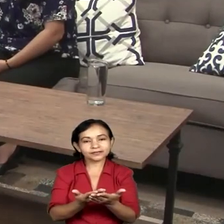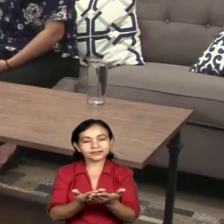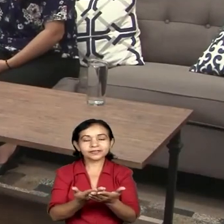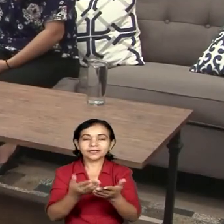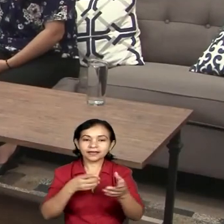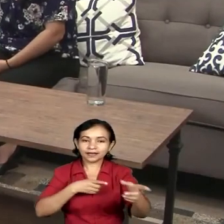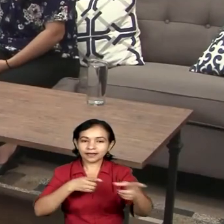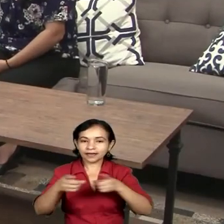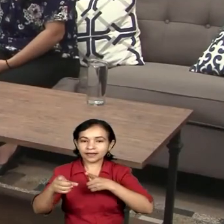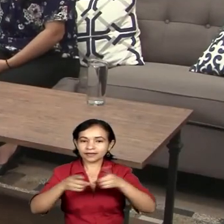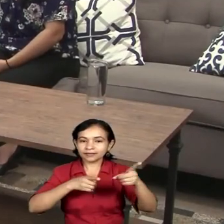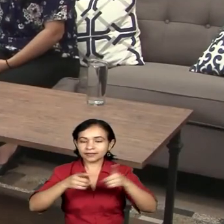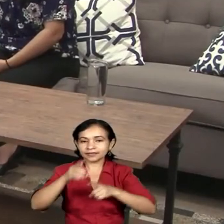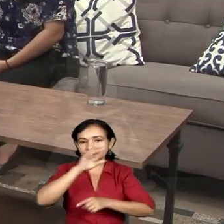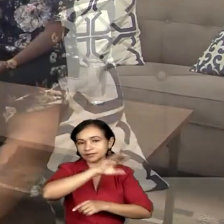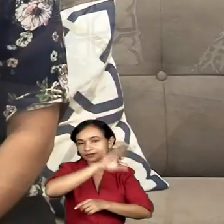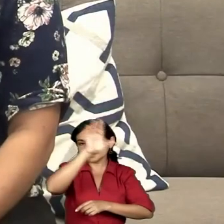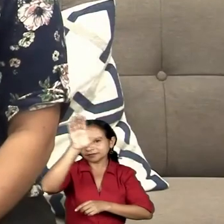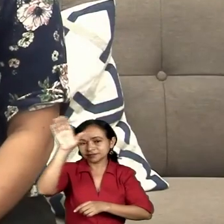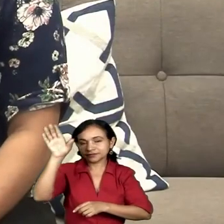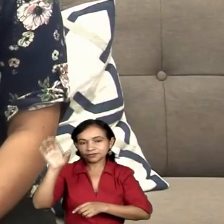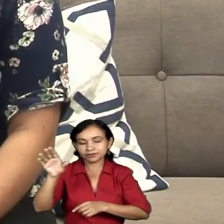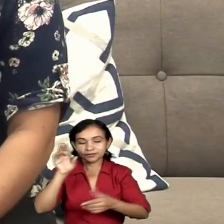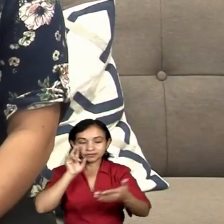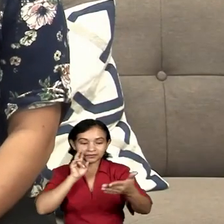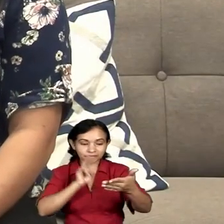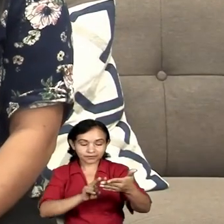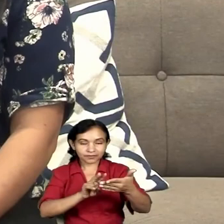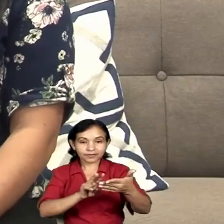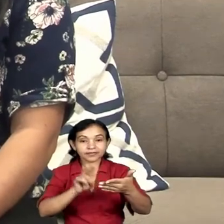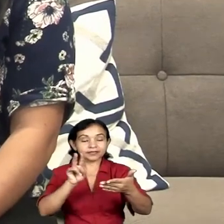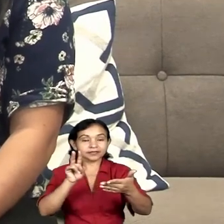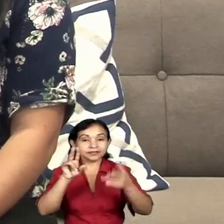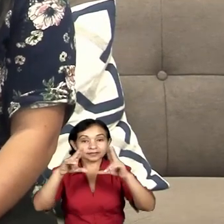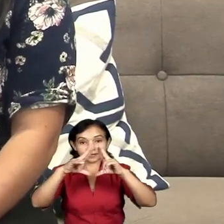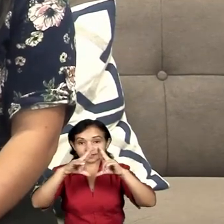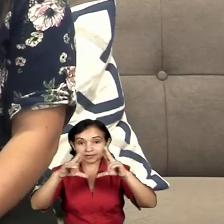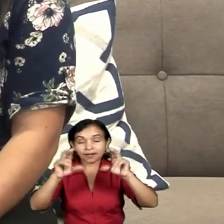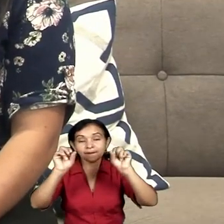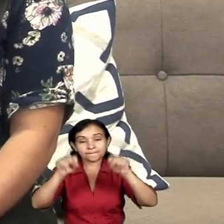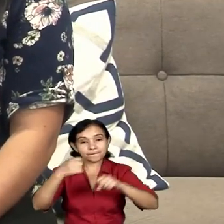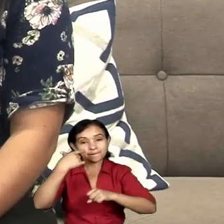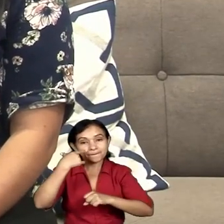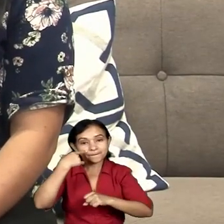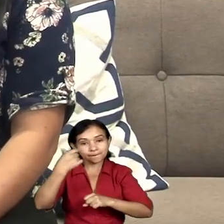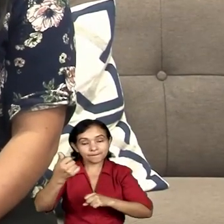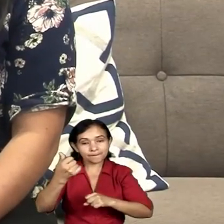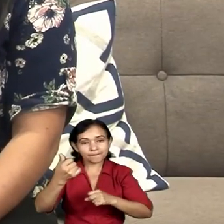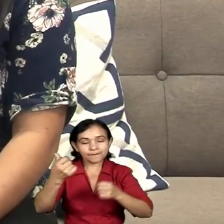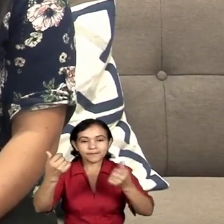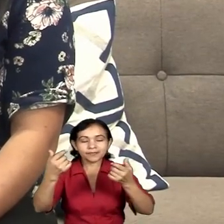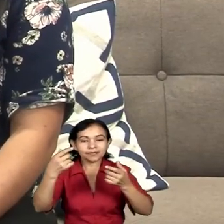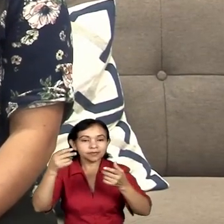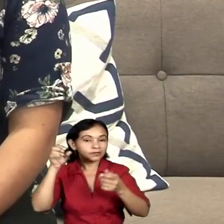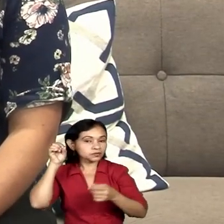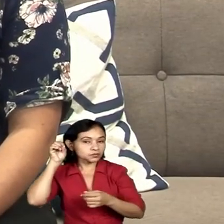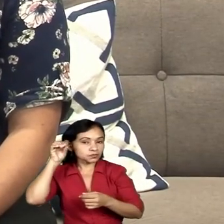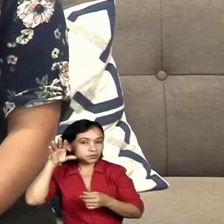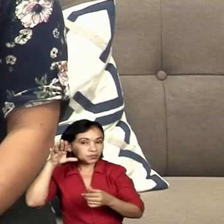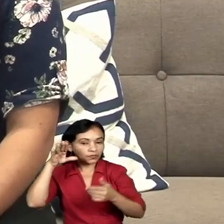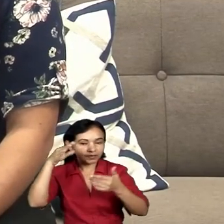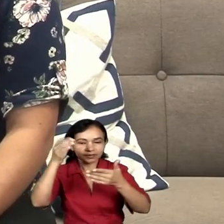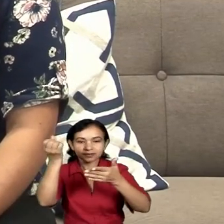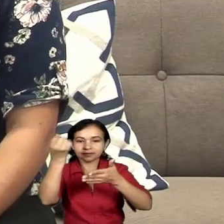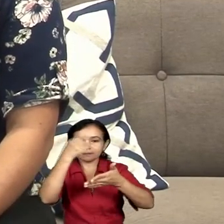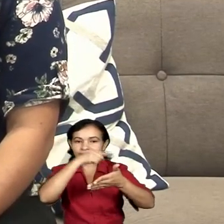delegaciones departamentales y a nuestros portales, ¿verdad?, de Visit Nicaragua, para que puedan conocer cuál es la cartelera turística durante toda la